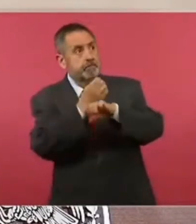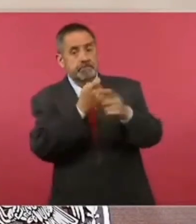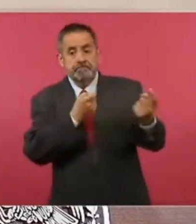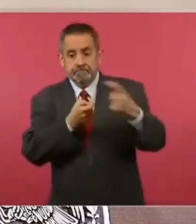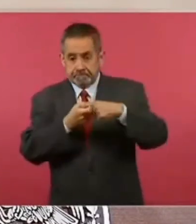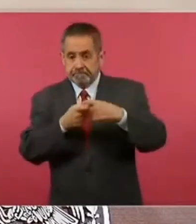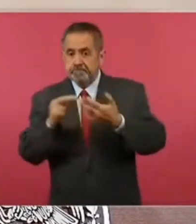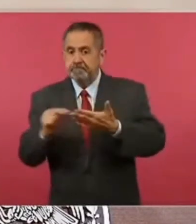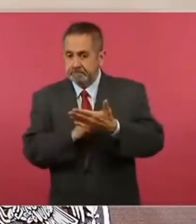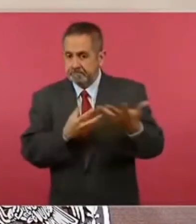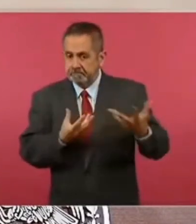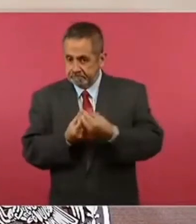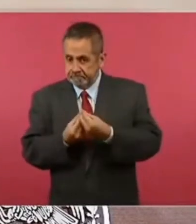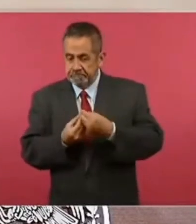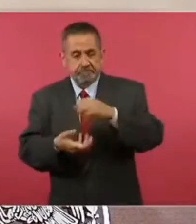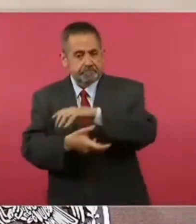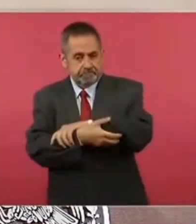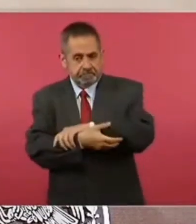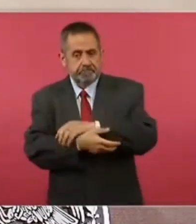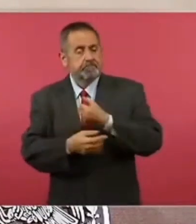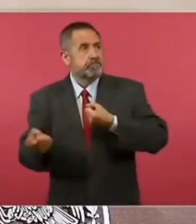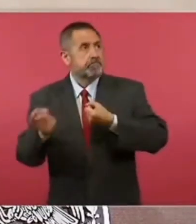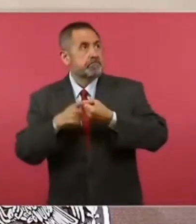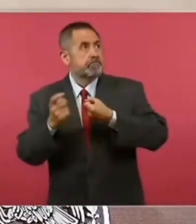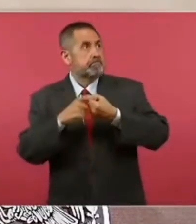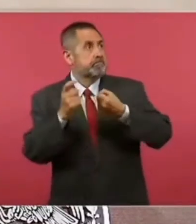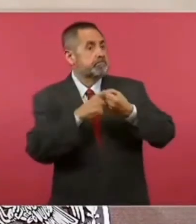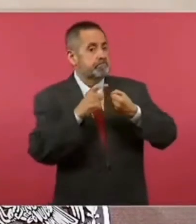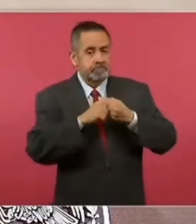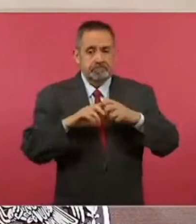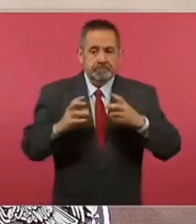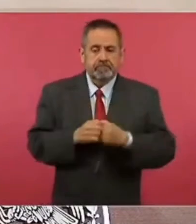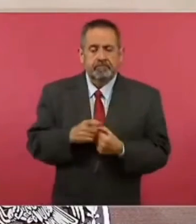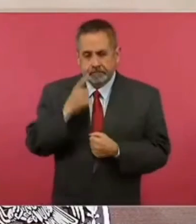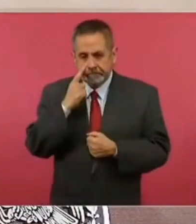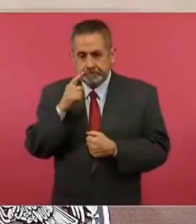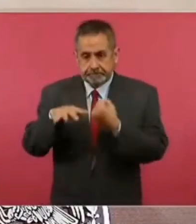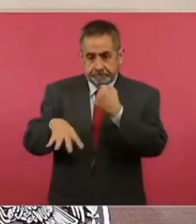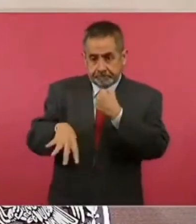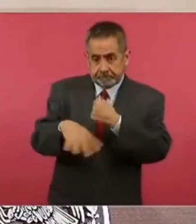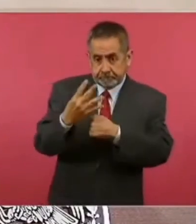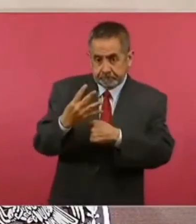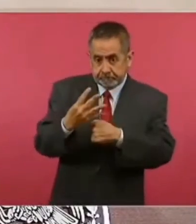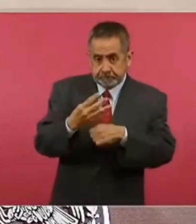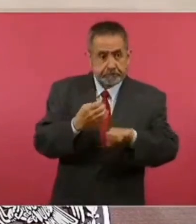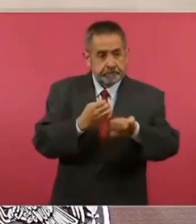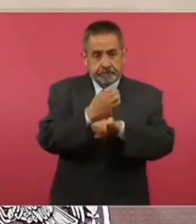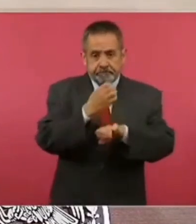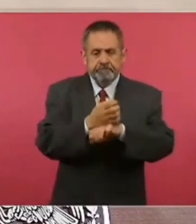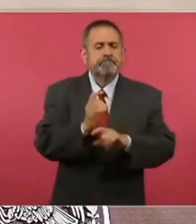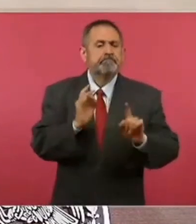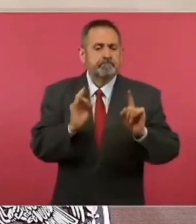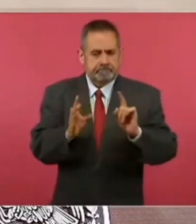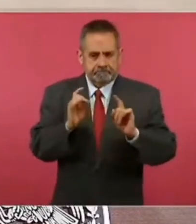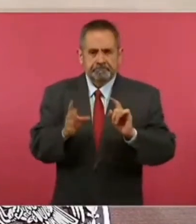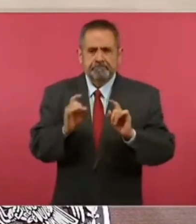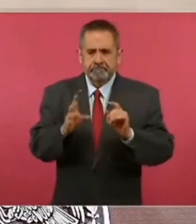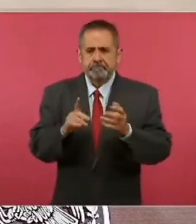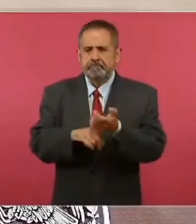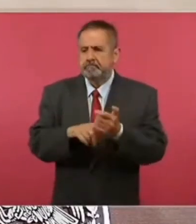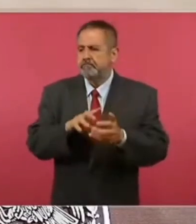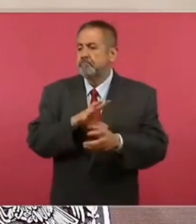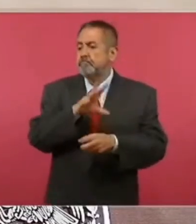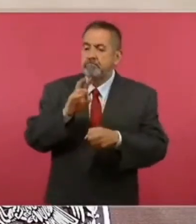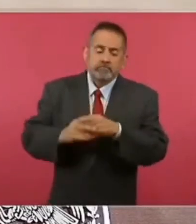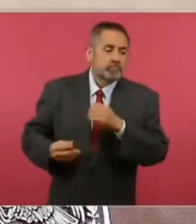convenios para ampliar la operación de IMSS bienestar en 14 entidades es donde ya se está operando con